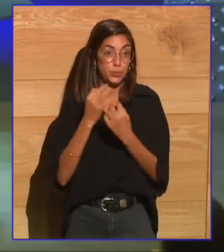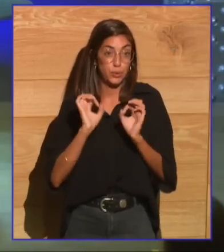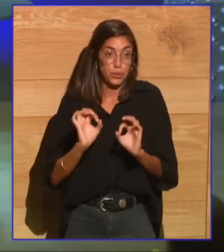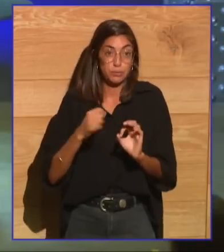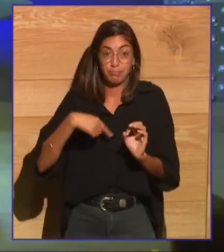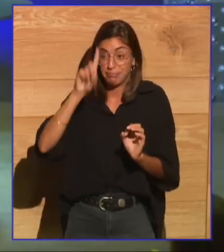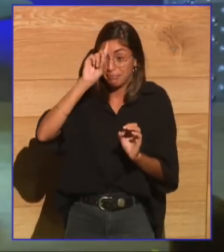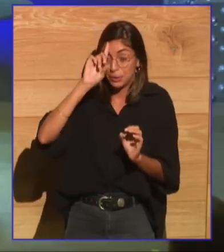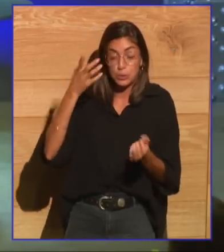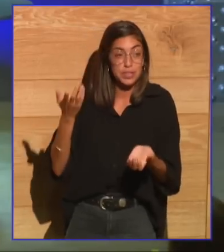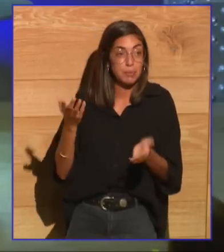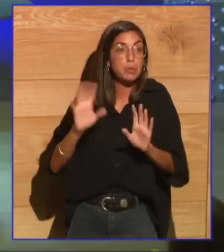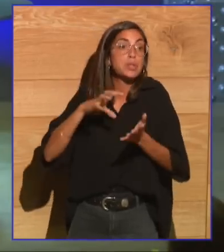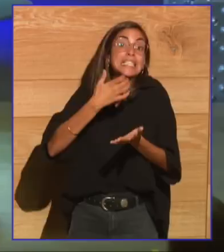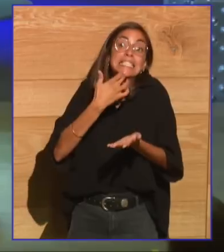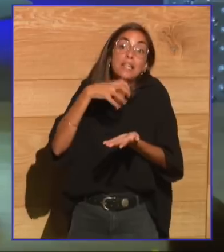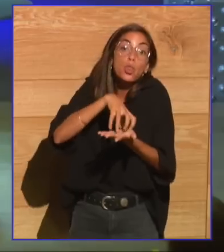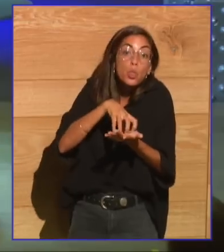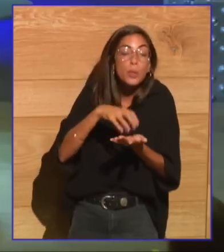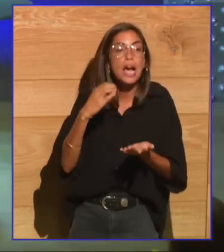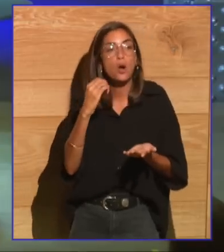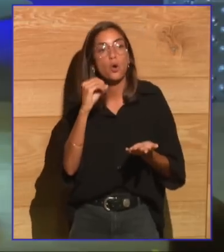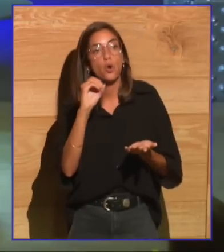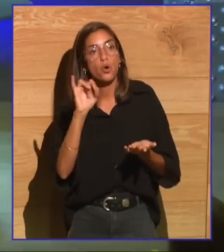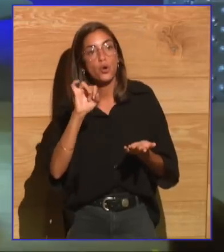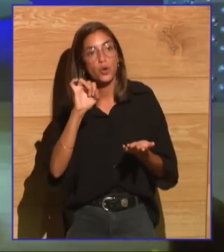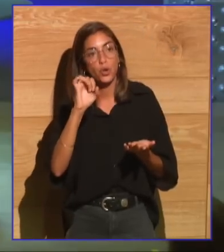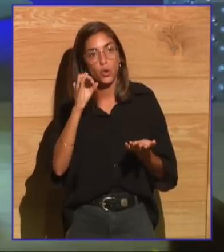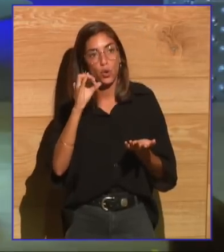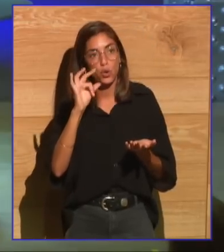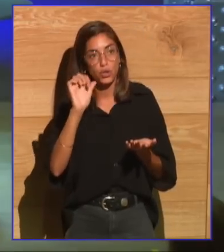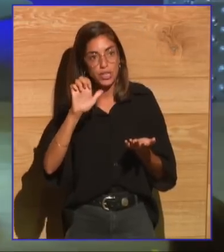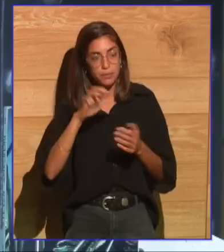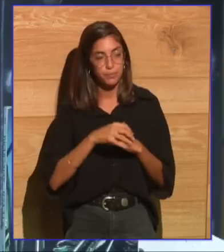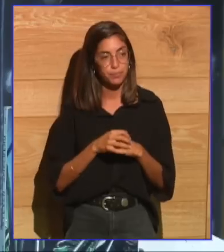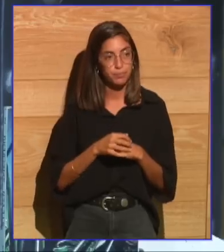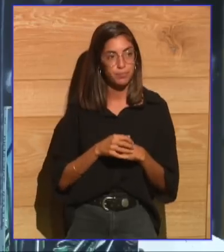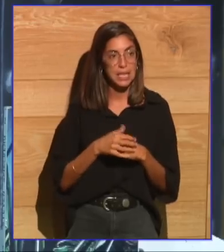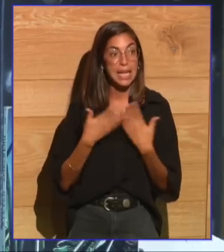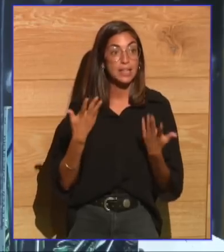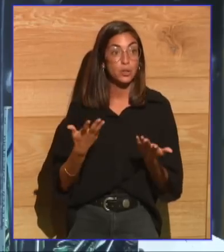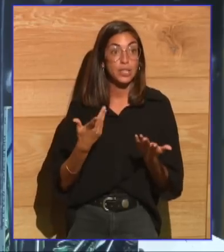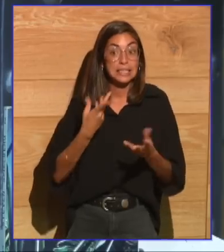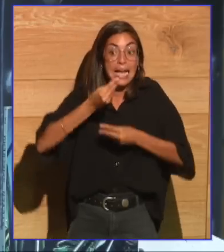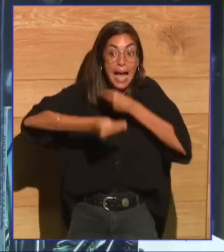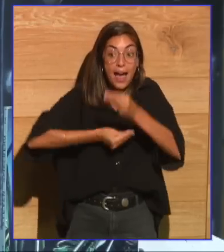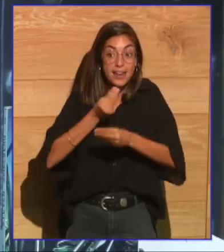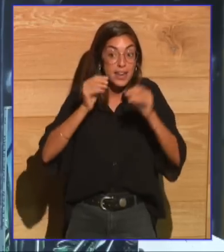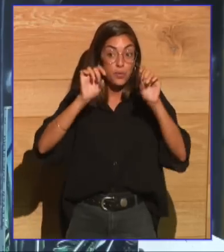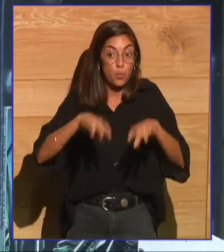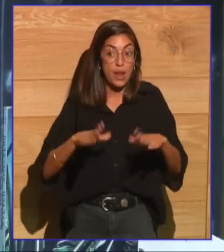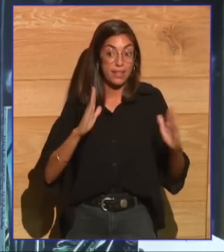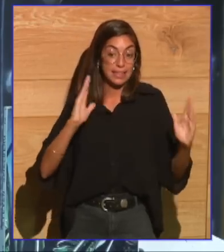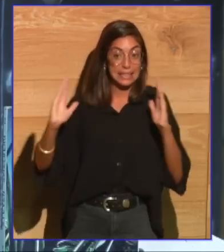ante la duda coyote que eso es y que haría tándem con él durante una temporadita él